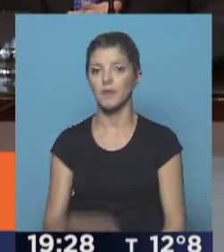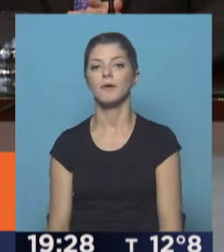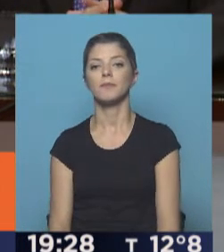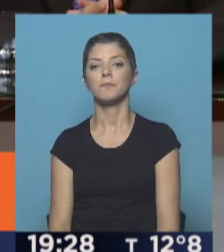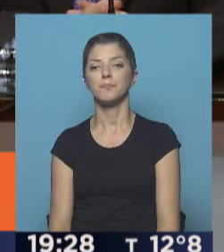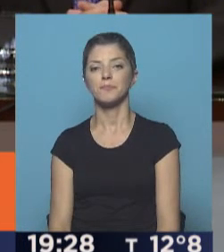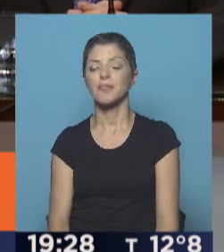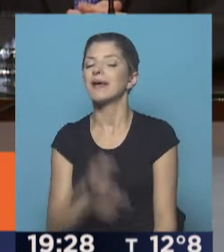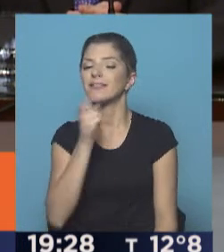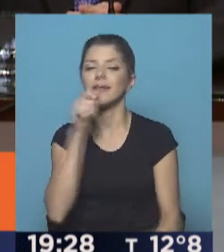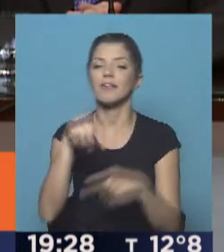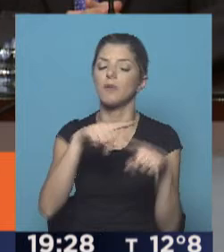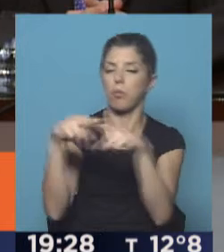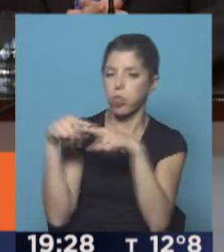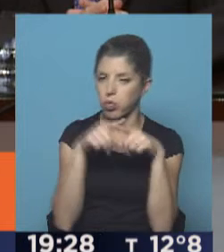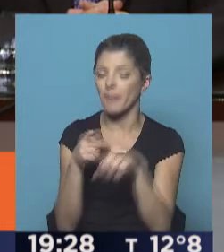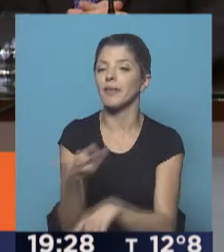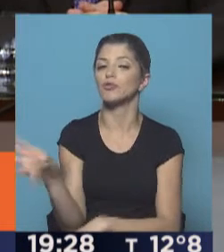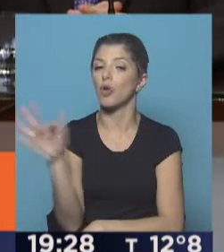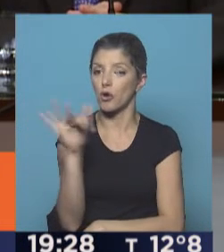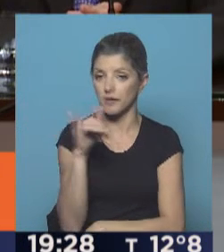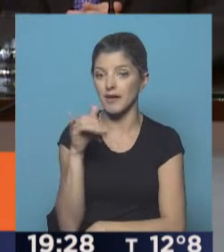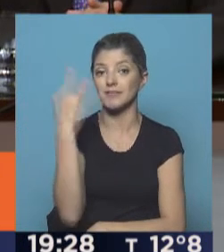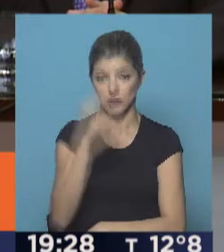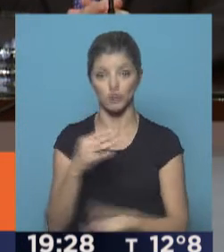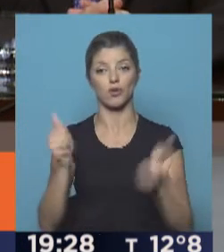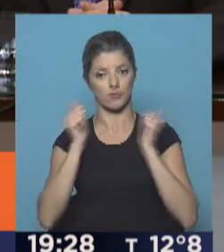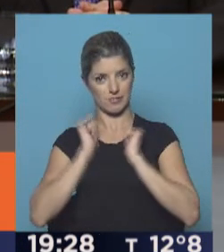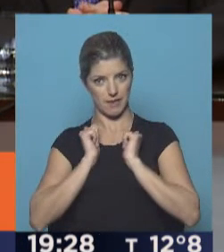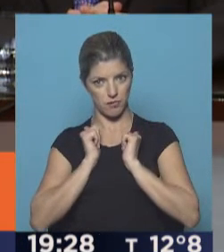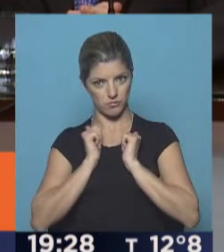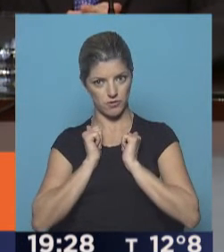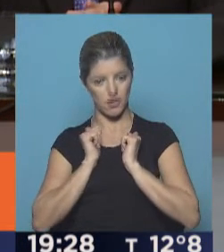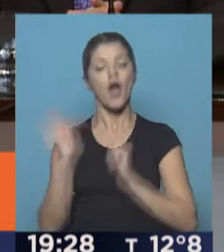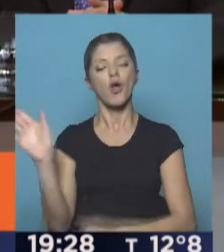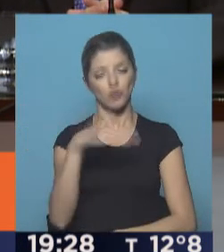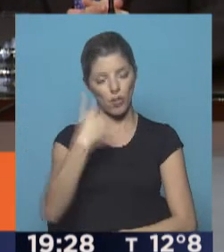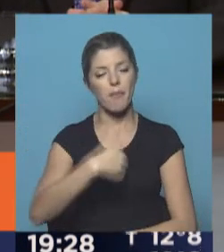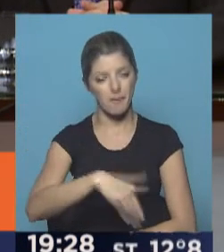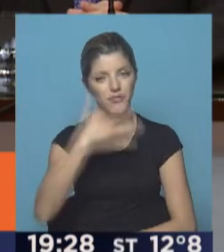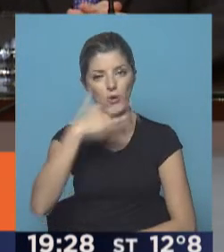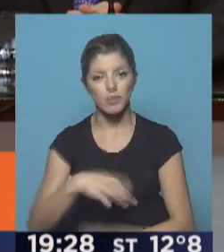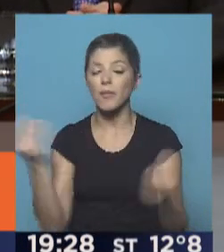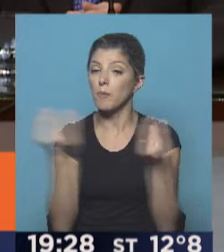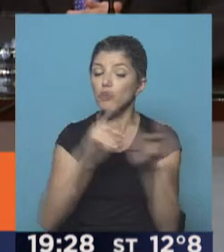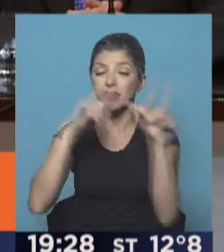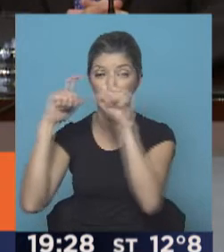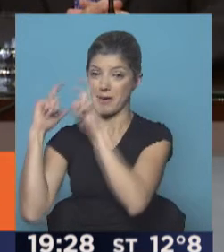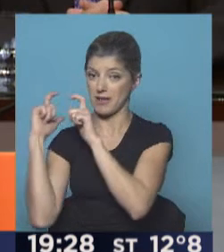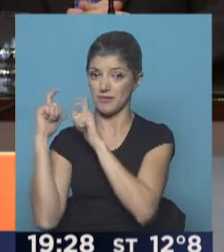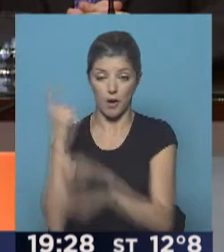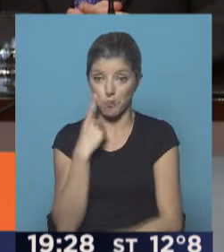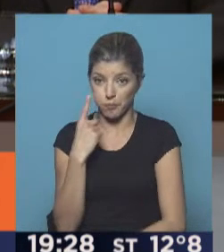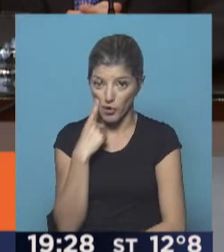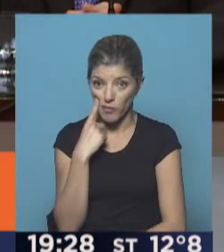discusión cotidiana y nos sentamos en la mesa de café, todos vamos a ser conscientes de 1000 anécdotas que podemos tener de